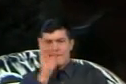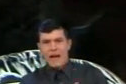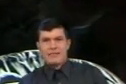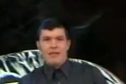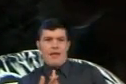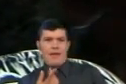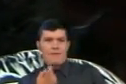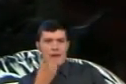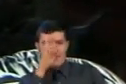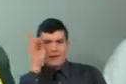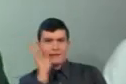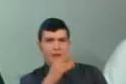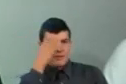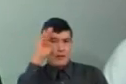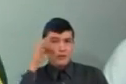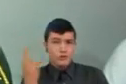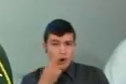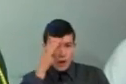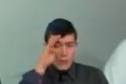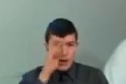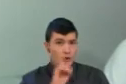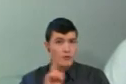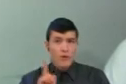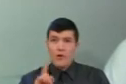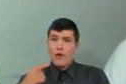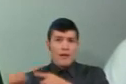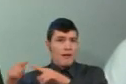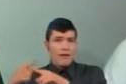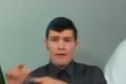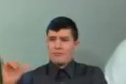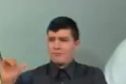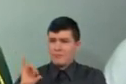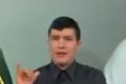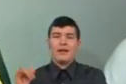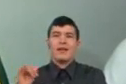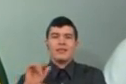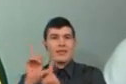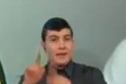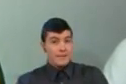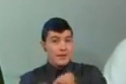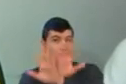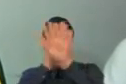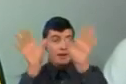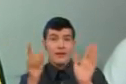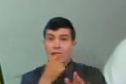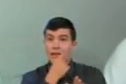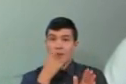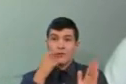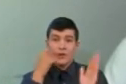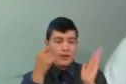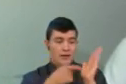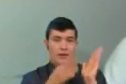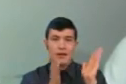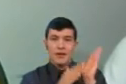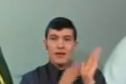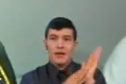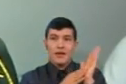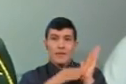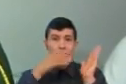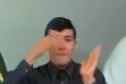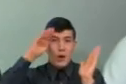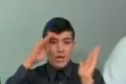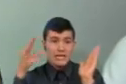policía, no solo a la policía, sino a todas las autoridades de policía. Es algo que aclarar que el código no es un código de la policía, es